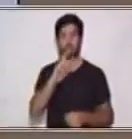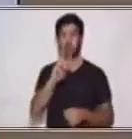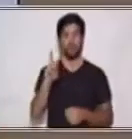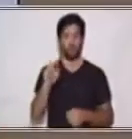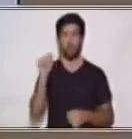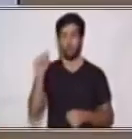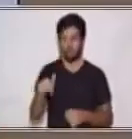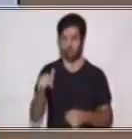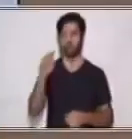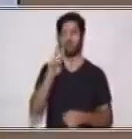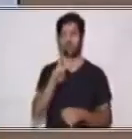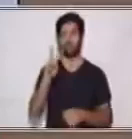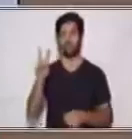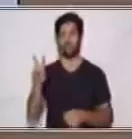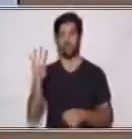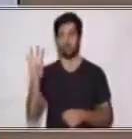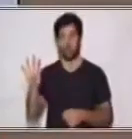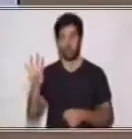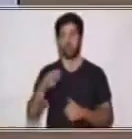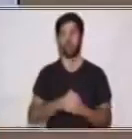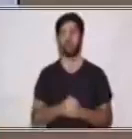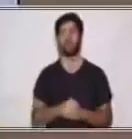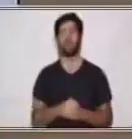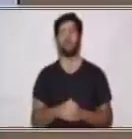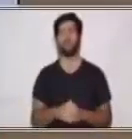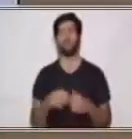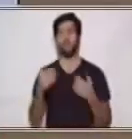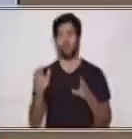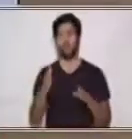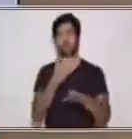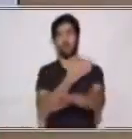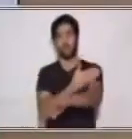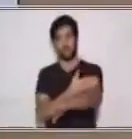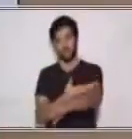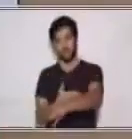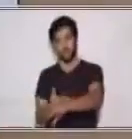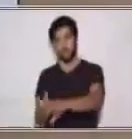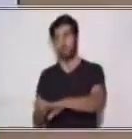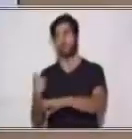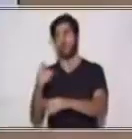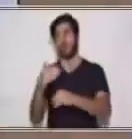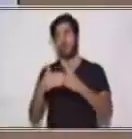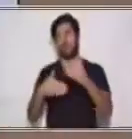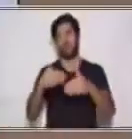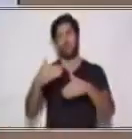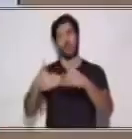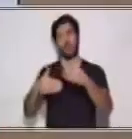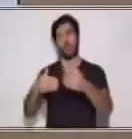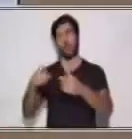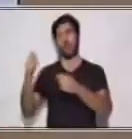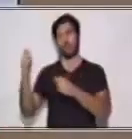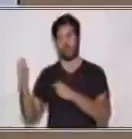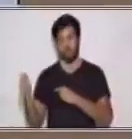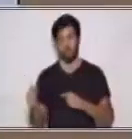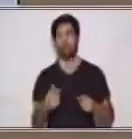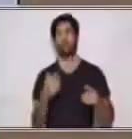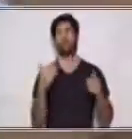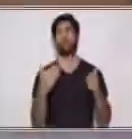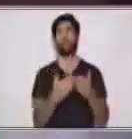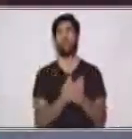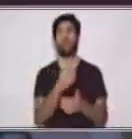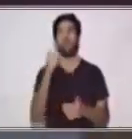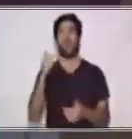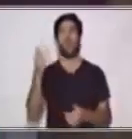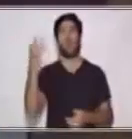tenían los fenicios, sino que 24. Sigue la civilización y llegamos a